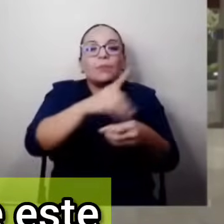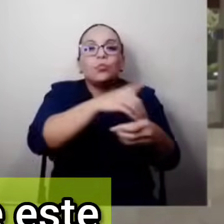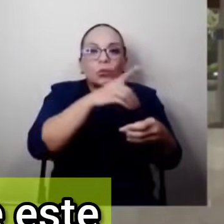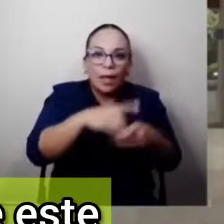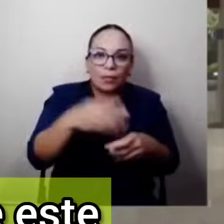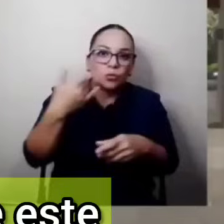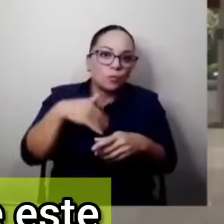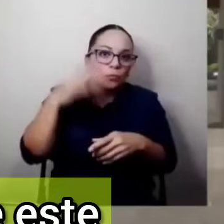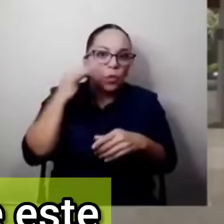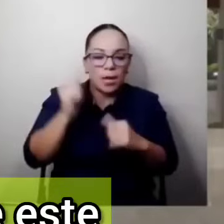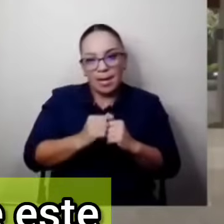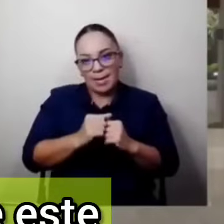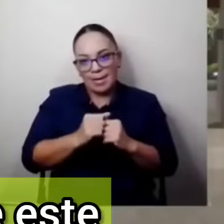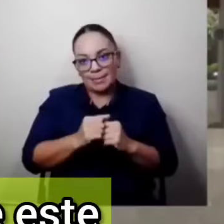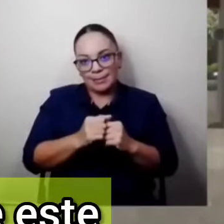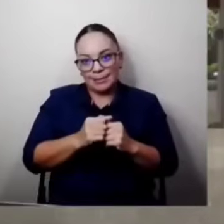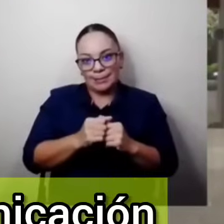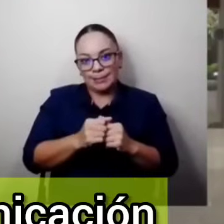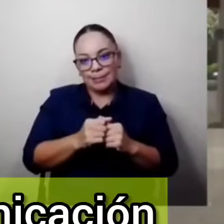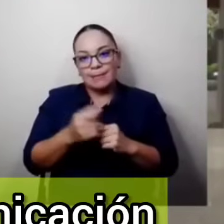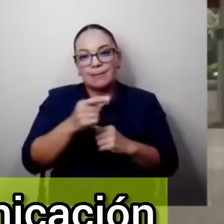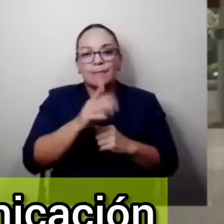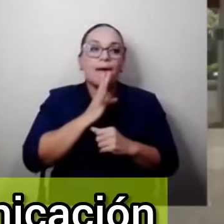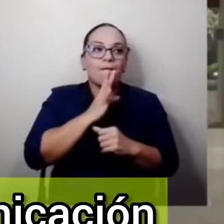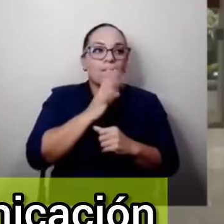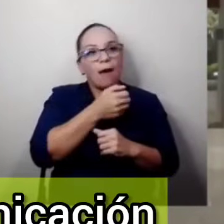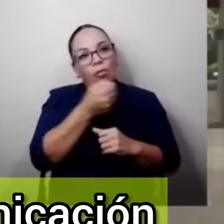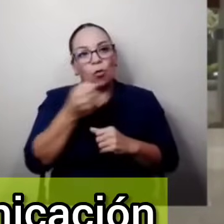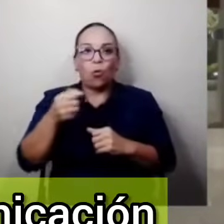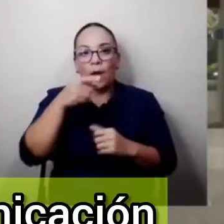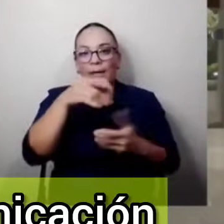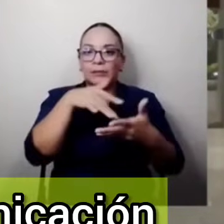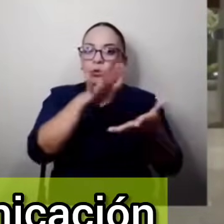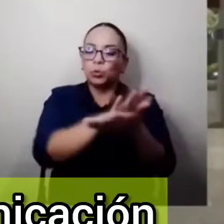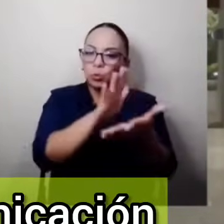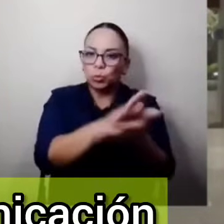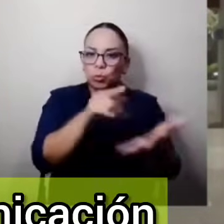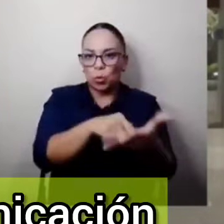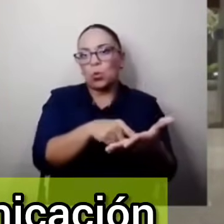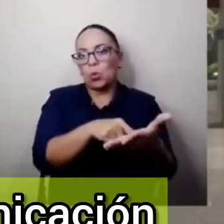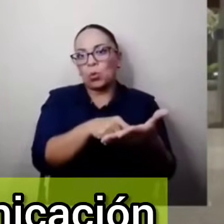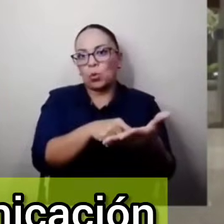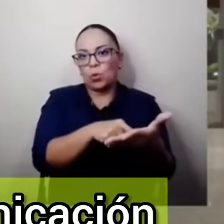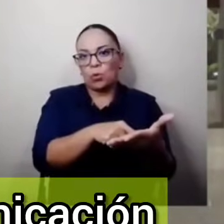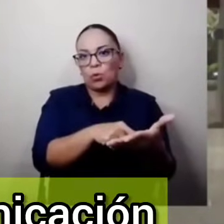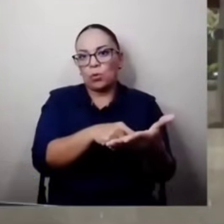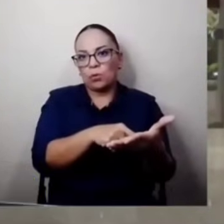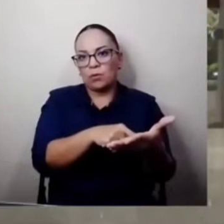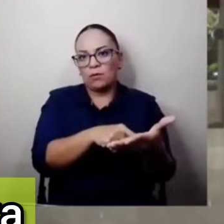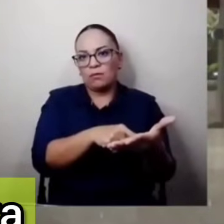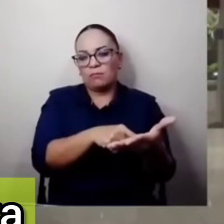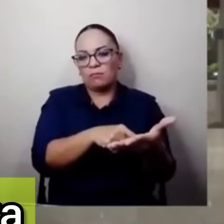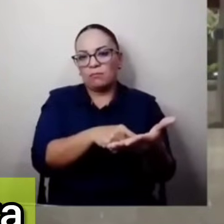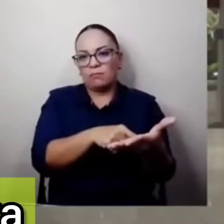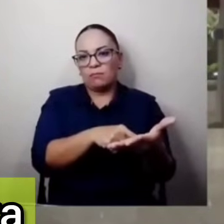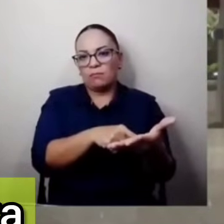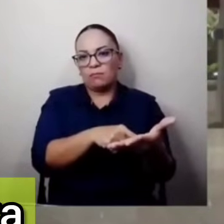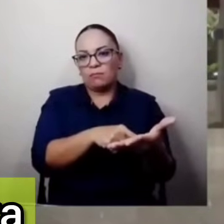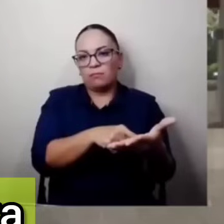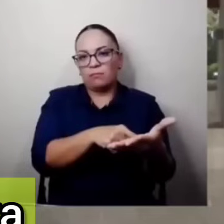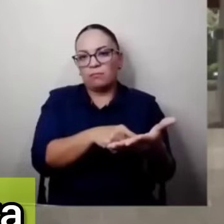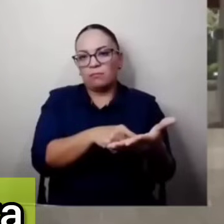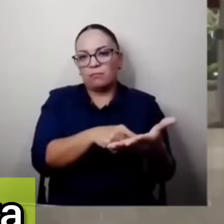que han hecho referencia de este estudio, etcétera, a ciertos medios de comunicación, a que lean